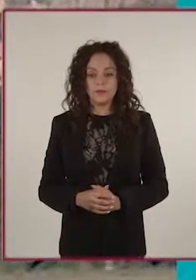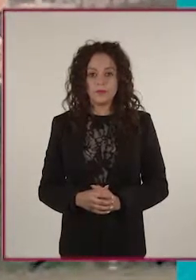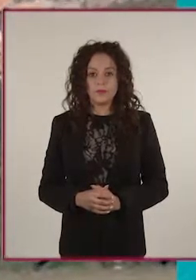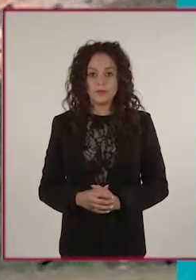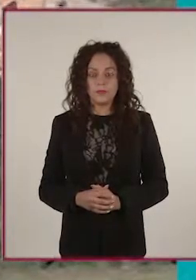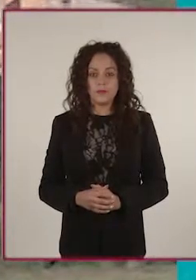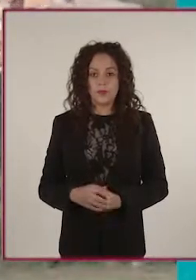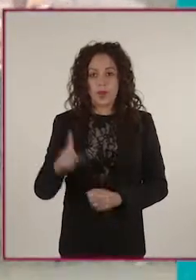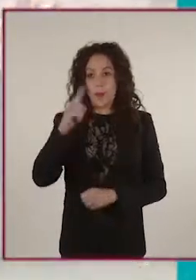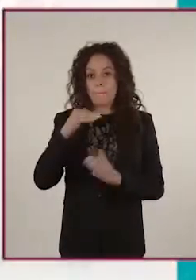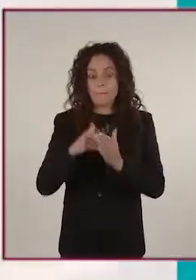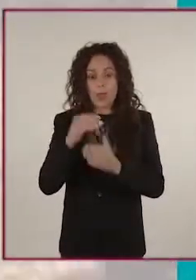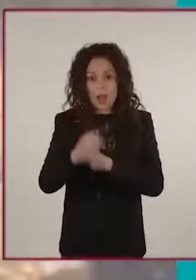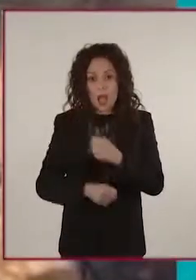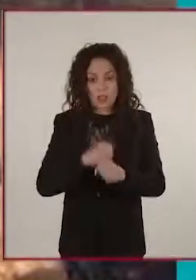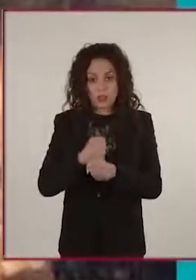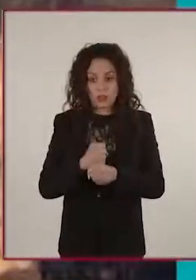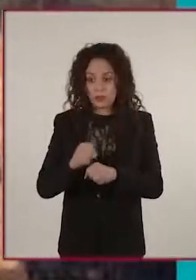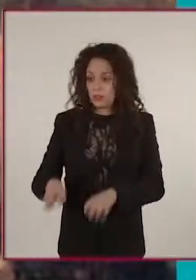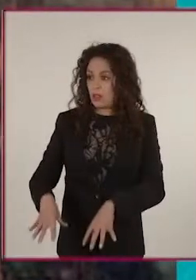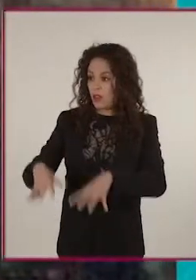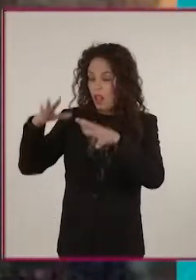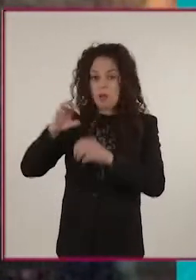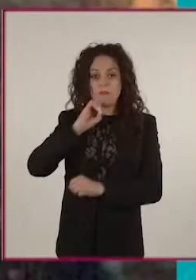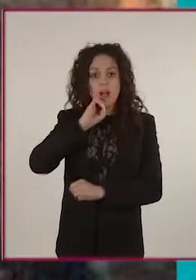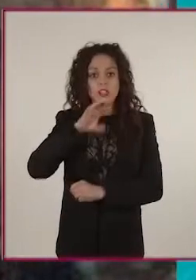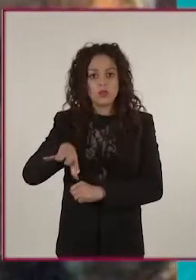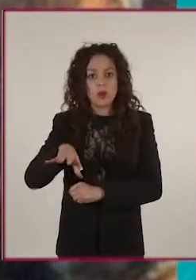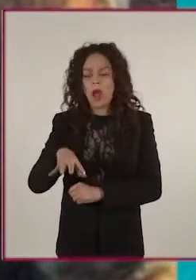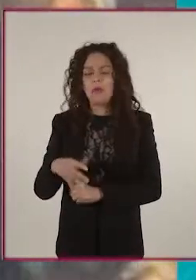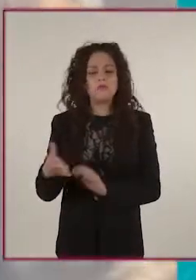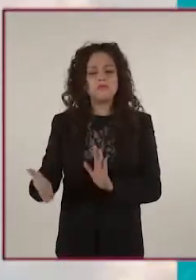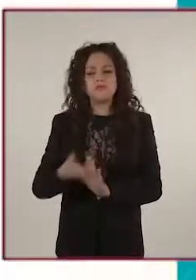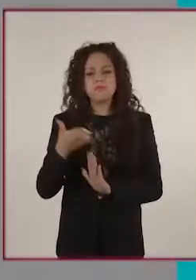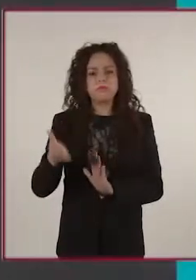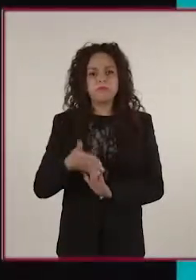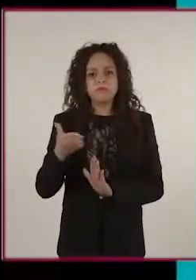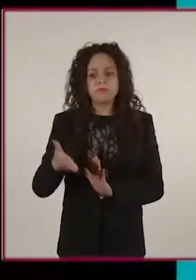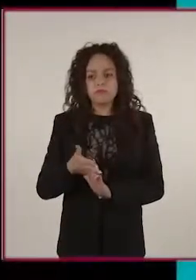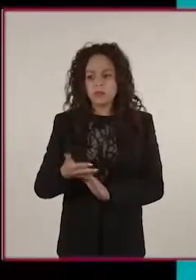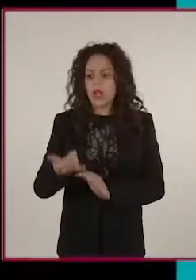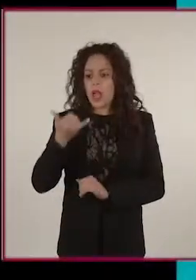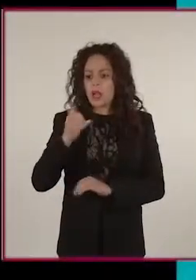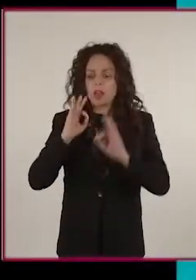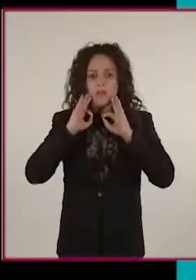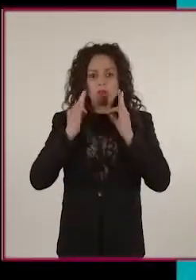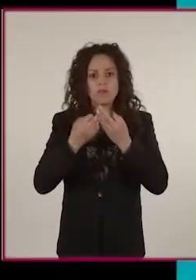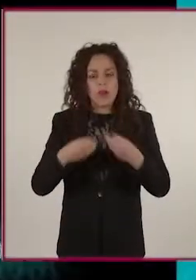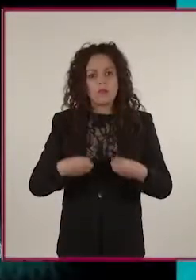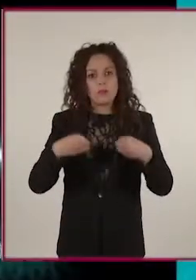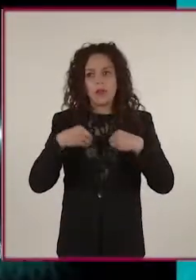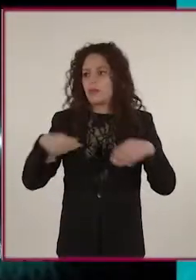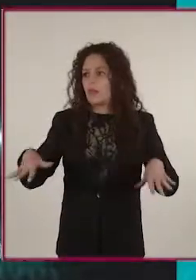Durante milenios, la basura como tal era más bien escasa. Y es que aunque el sedentarismo había cambiado las circunstancias y la vida humana,